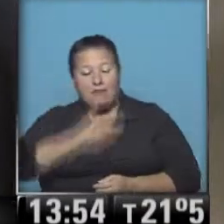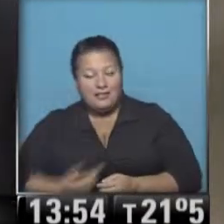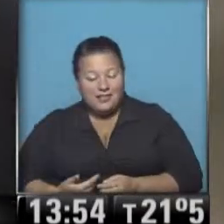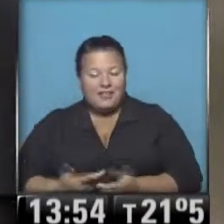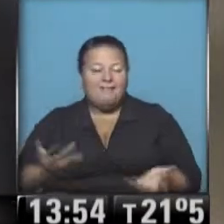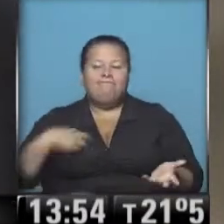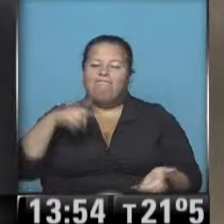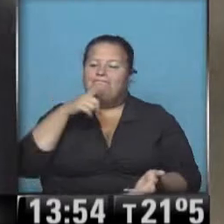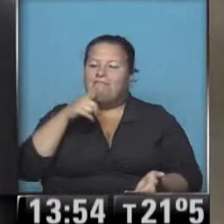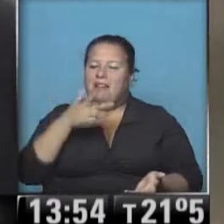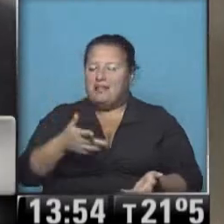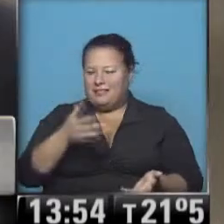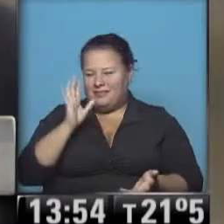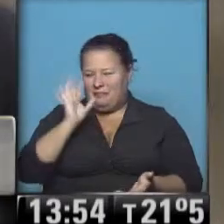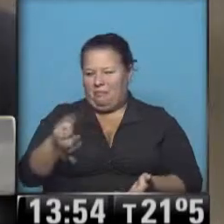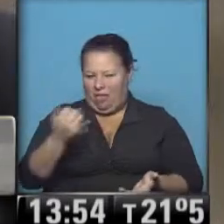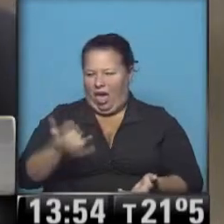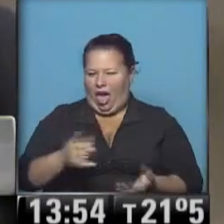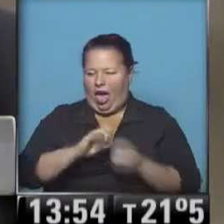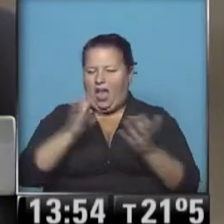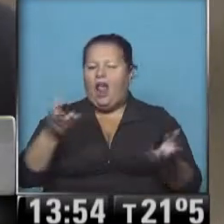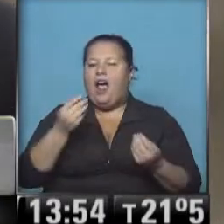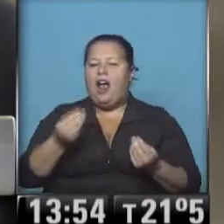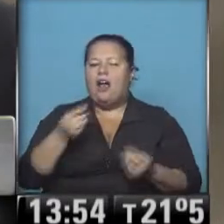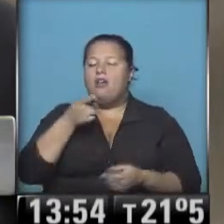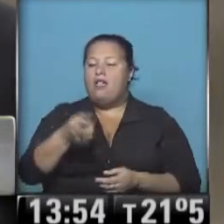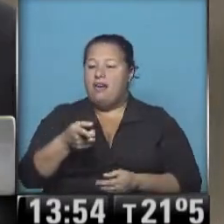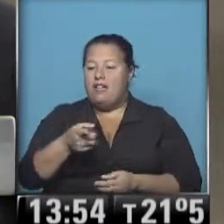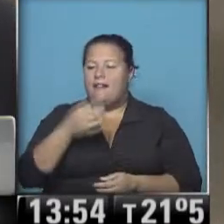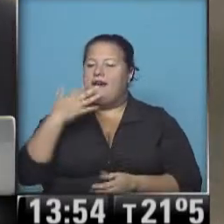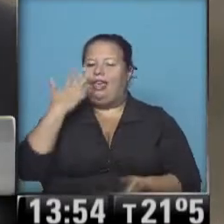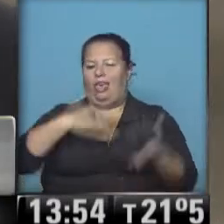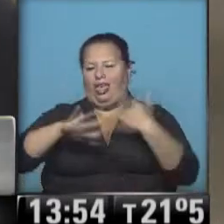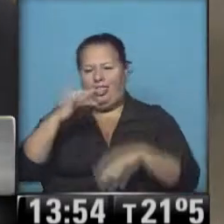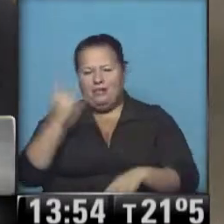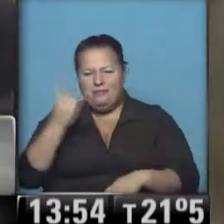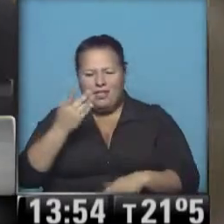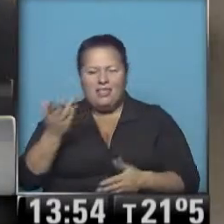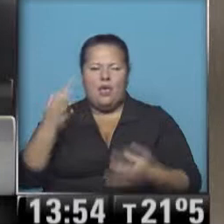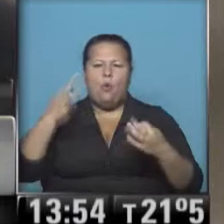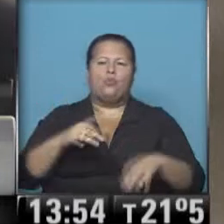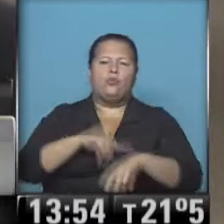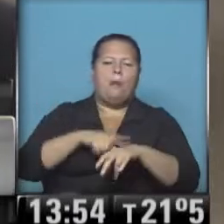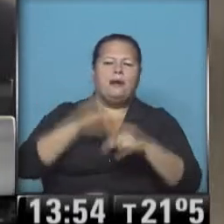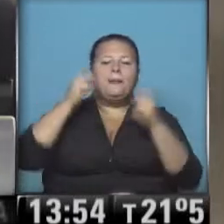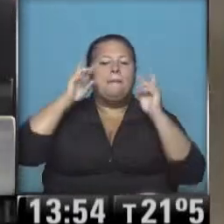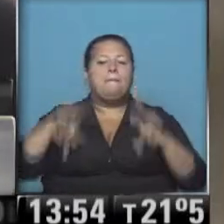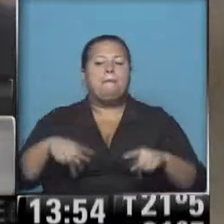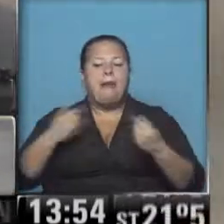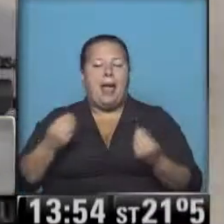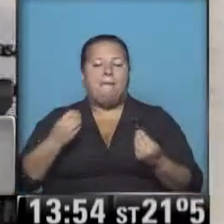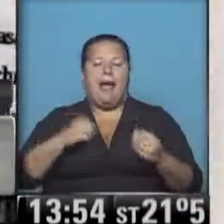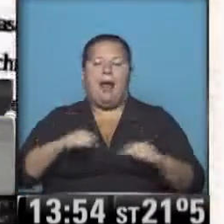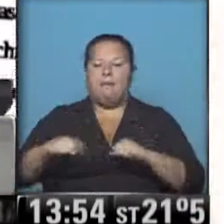me parece que está claro tenemos que era una fábula en medio de un plan de